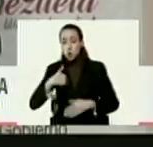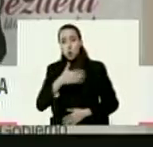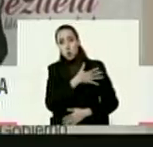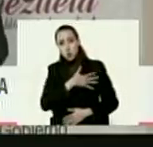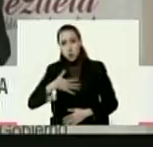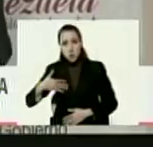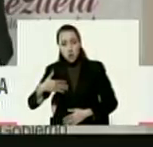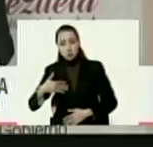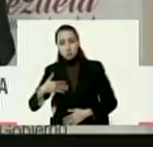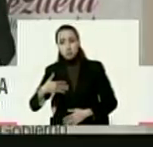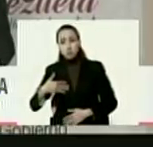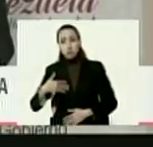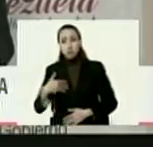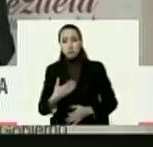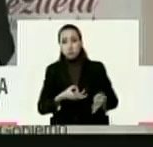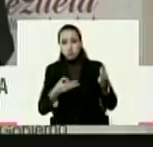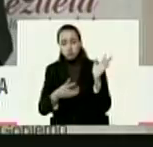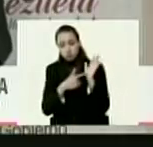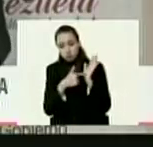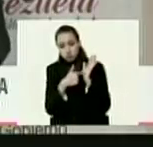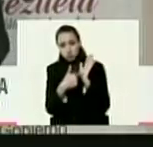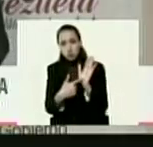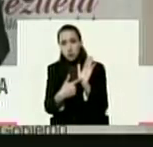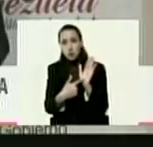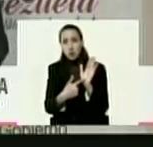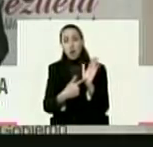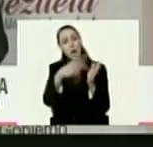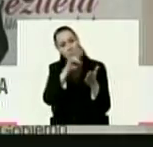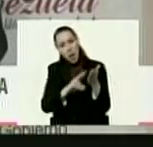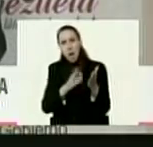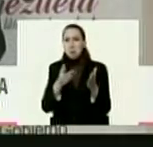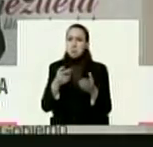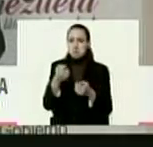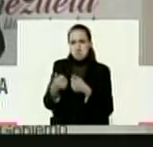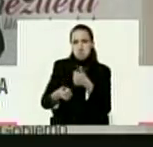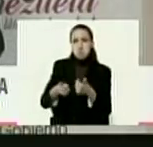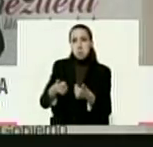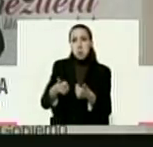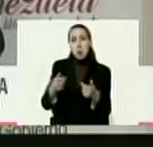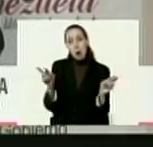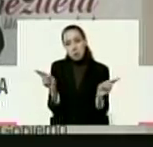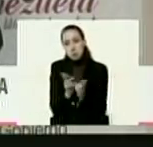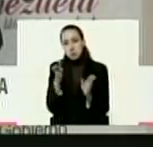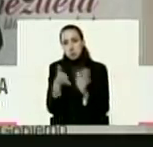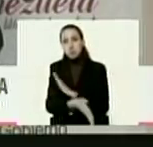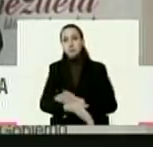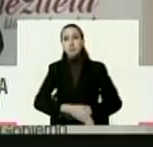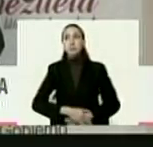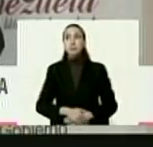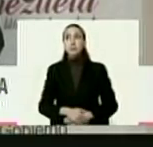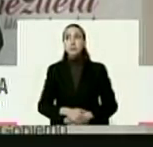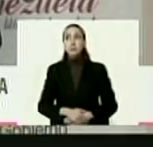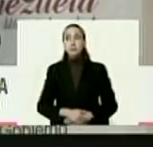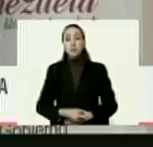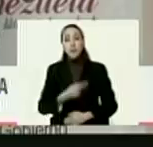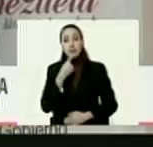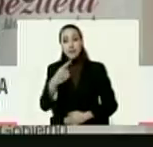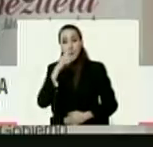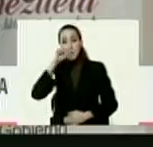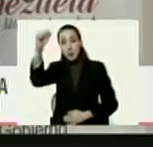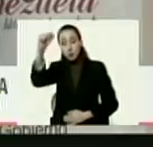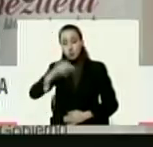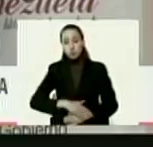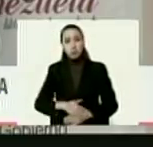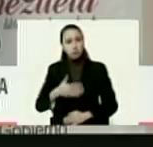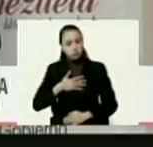además de distribuir la carta con ustedes, leer algunos de los fragmentos de esa carta. Dice nuestro presidente Maduro: "No